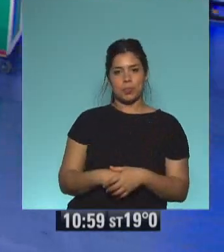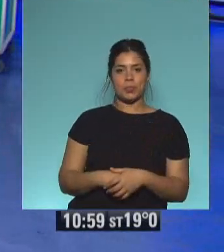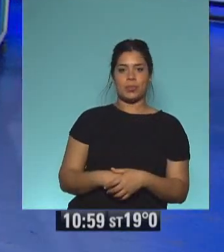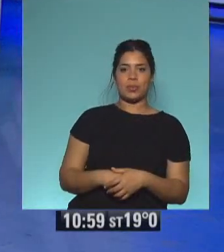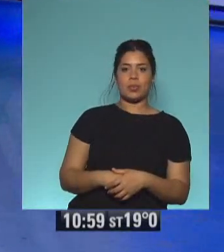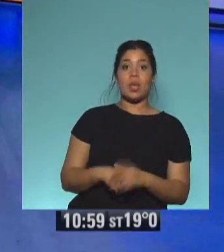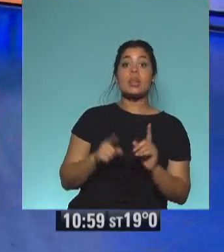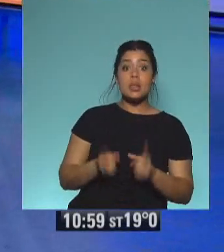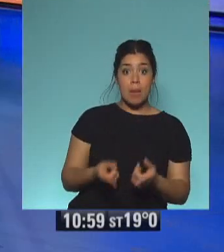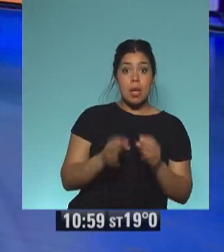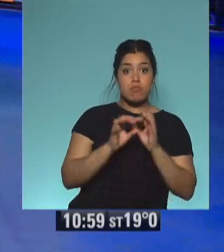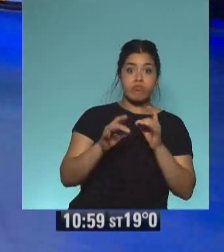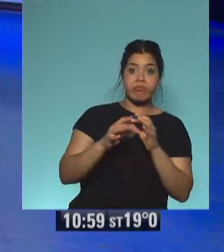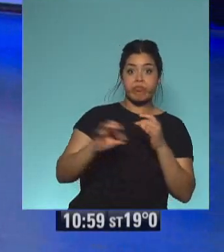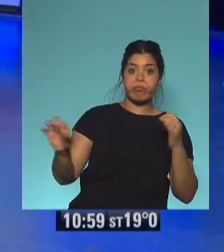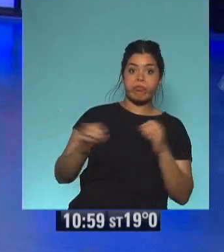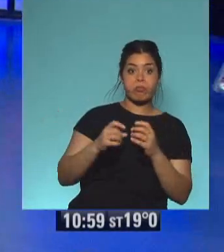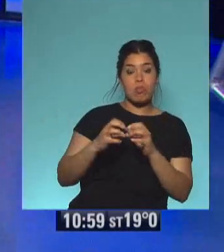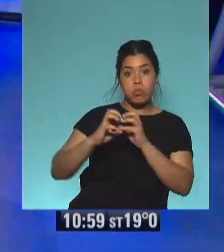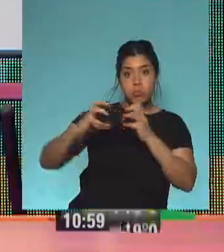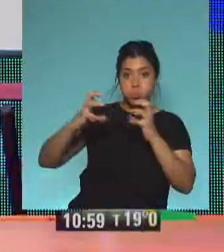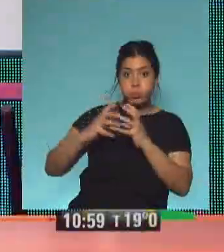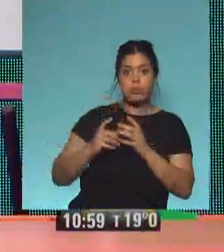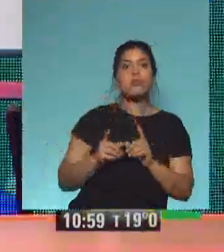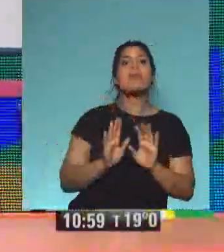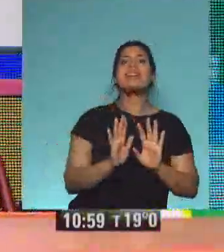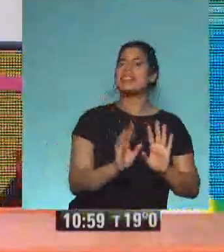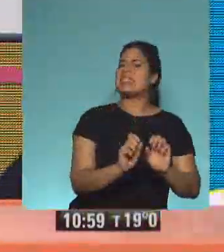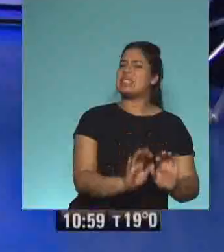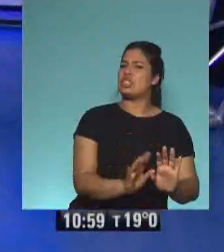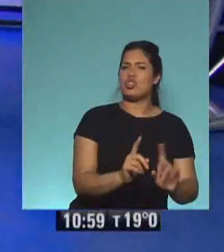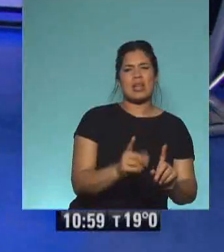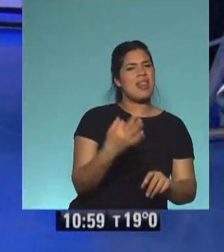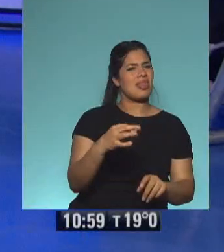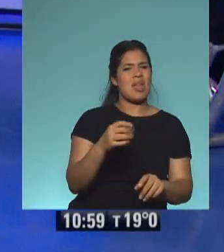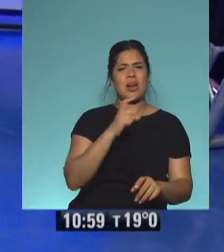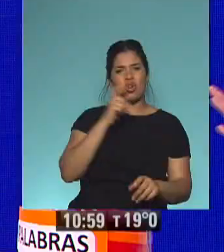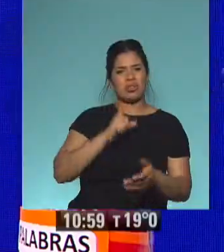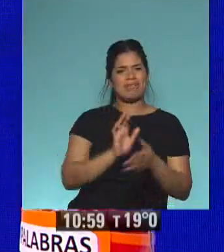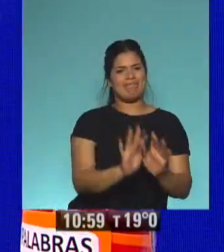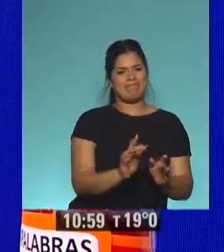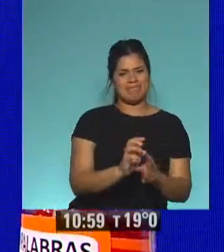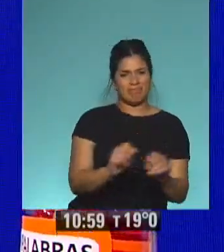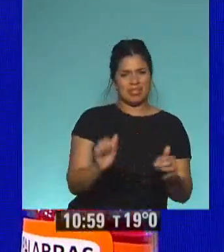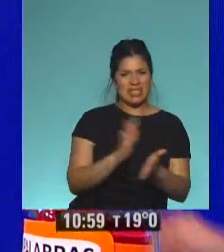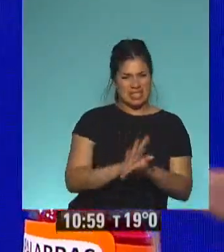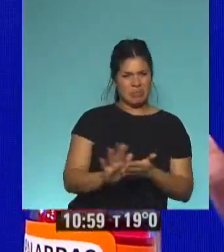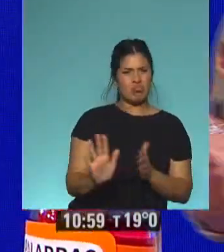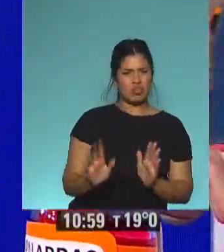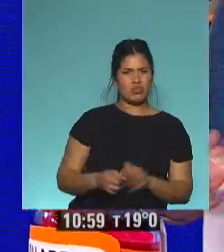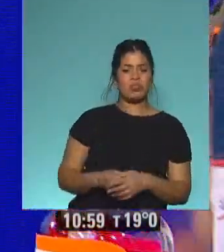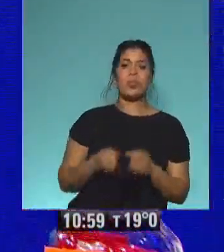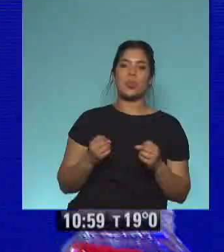Leonardo. Tocó el globinete, sí. Le gustó como invento, sí. No lo toques porque alcohol, hay que ponerle alcohol porque lo tocó otra persona. Pero uno del pasado.